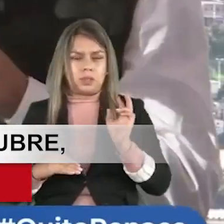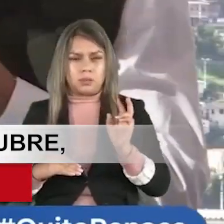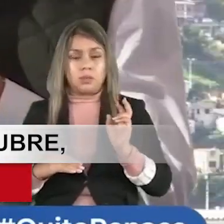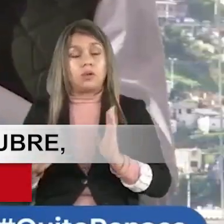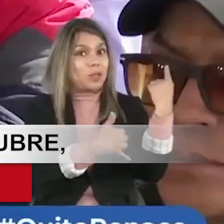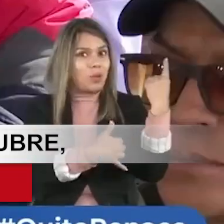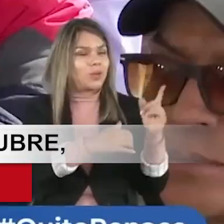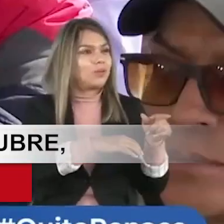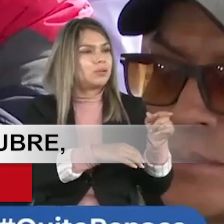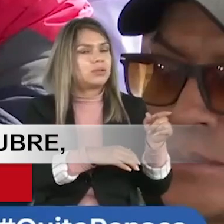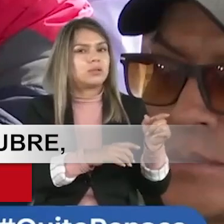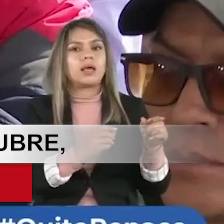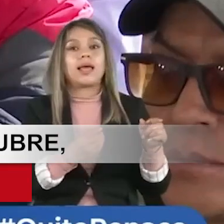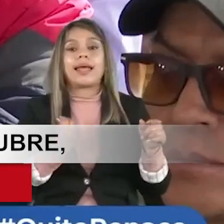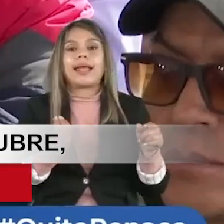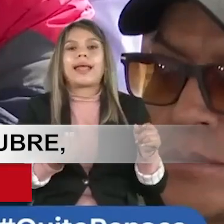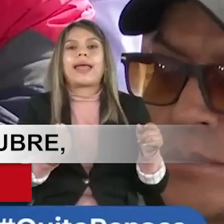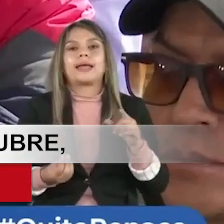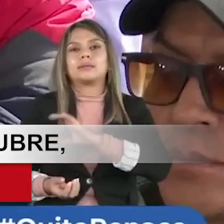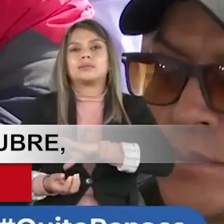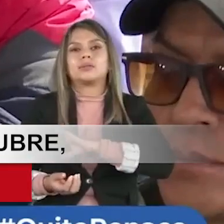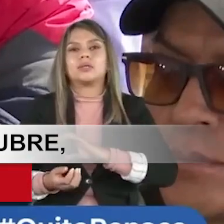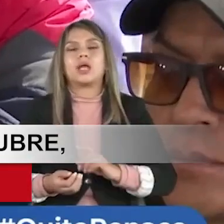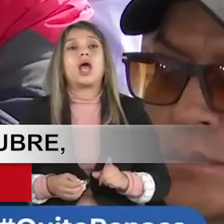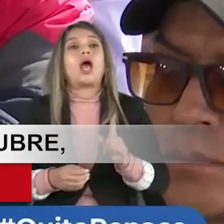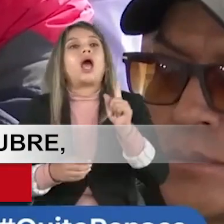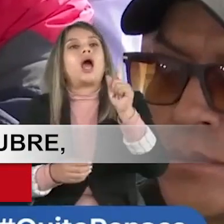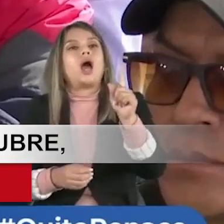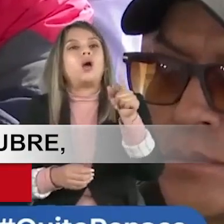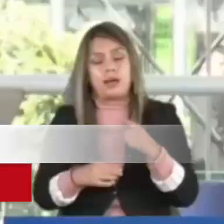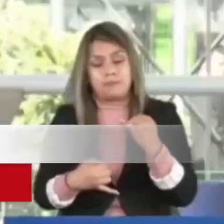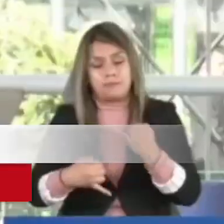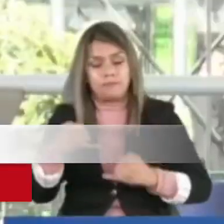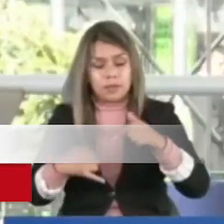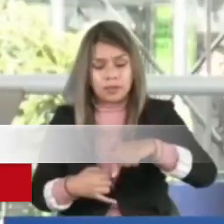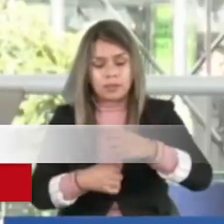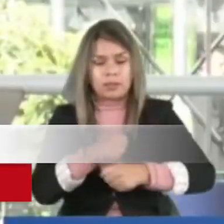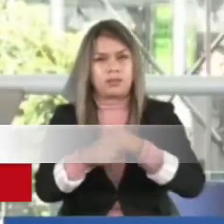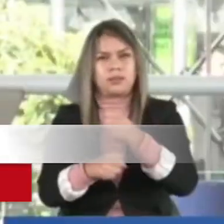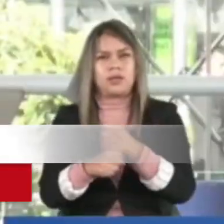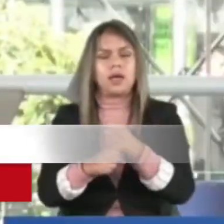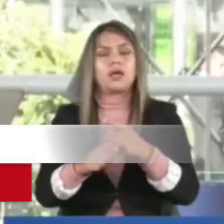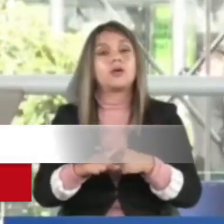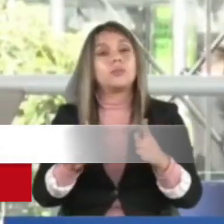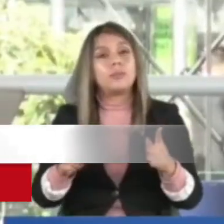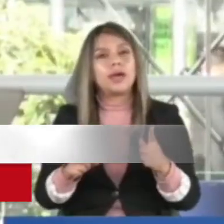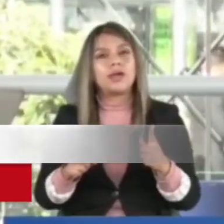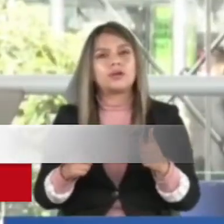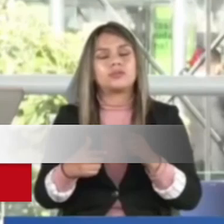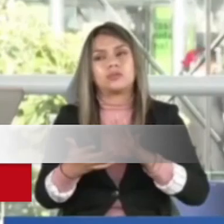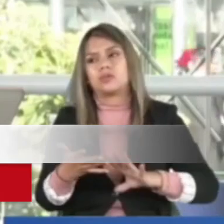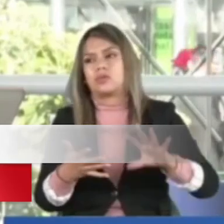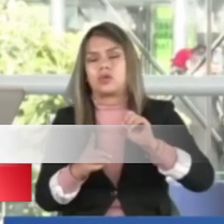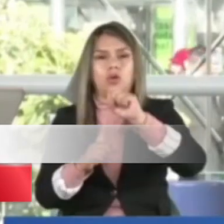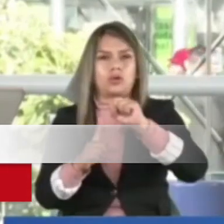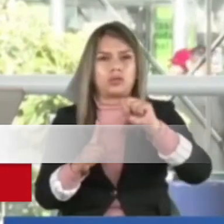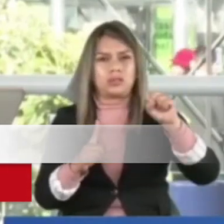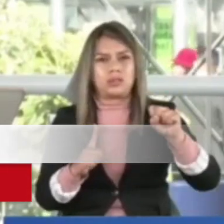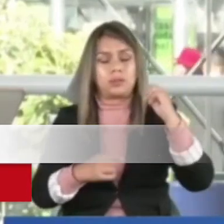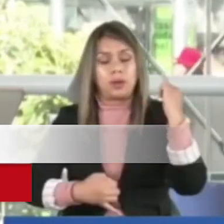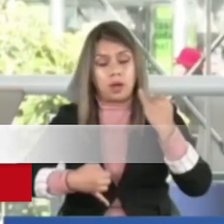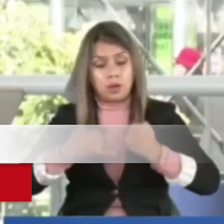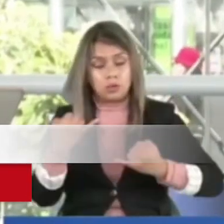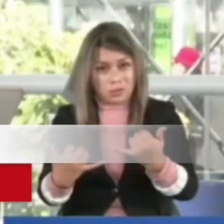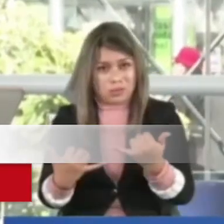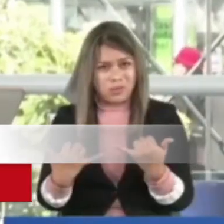este jueves y se presentará a la ciudadanía el próximo 29 de mayo. No va a estar todo el sistema de recaudo al último trimestre